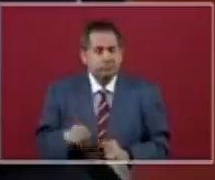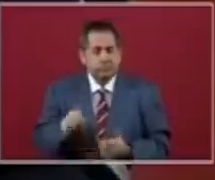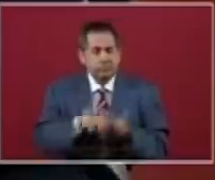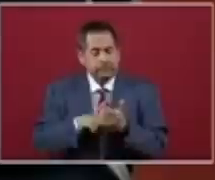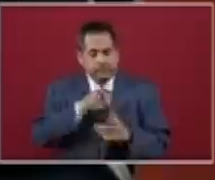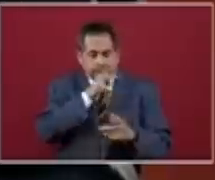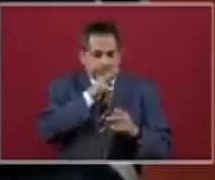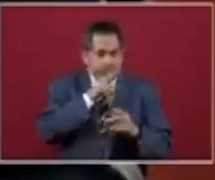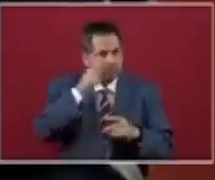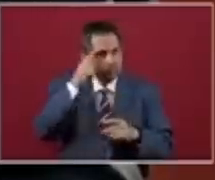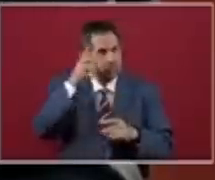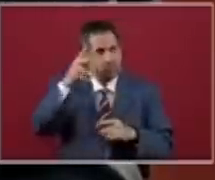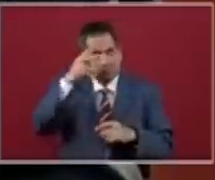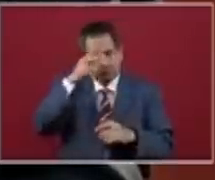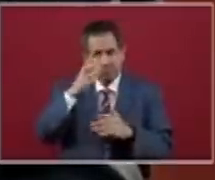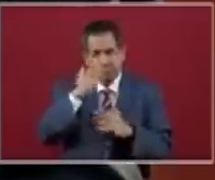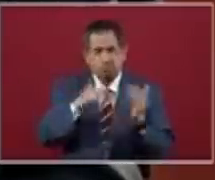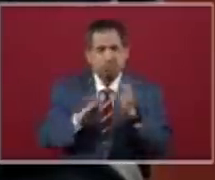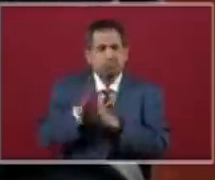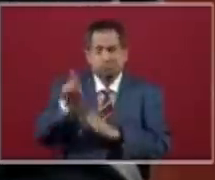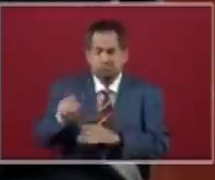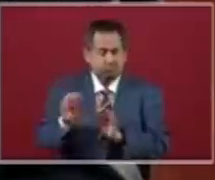preocupado por el desarrollo del país.